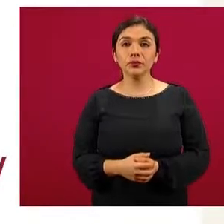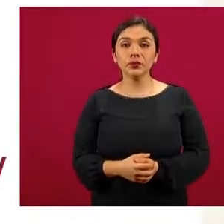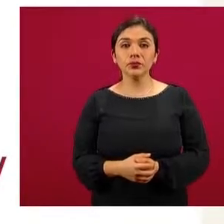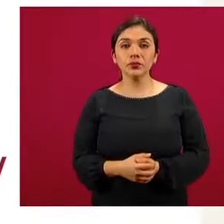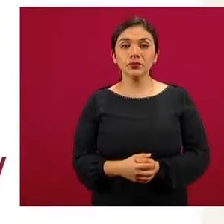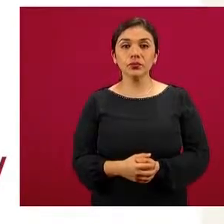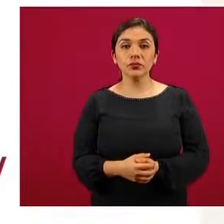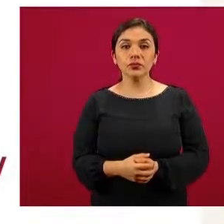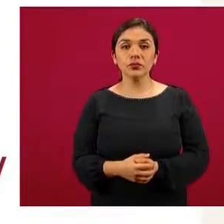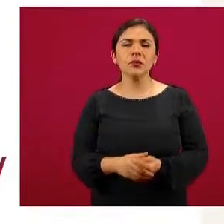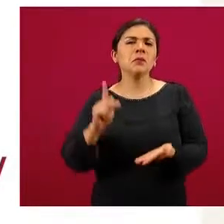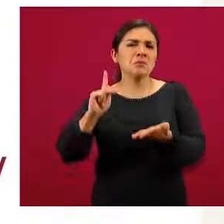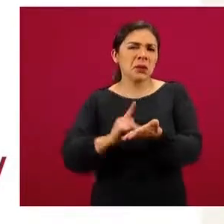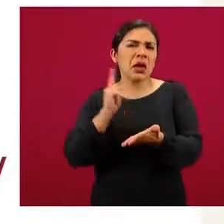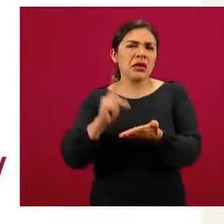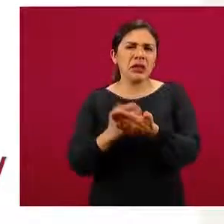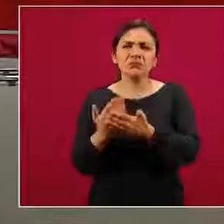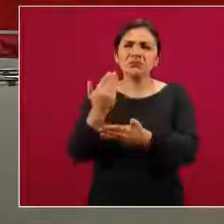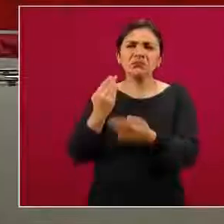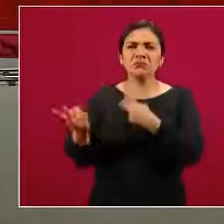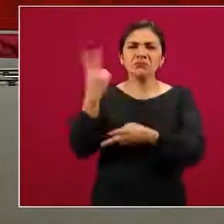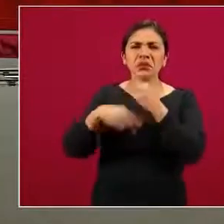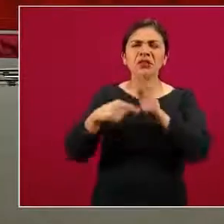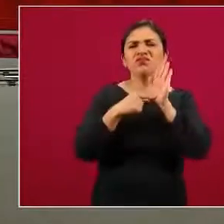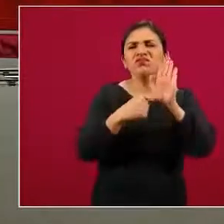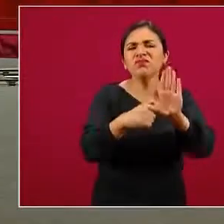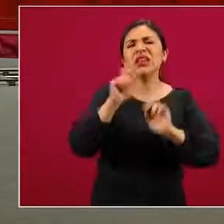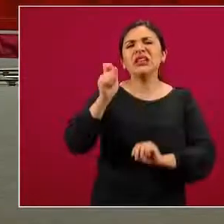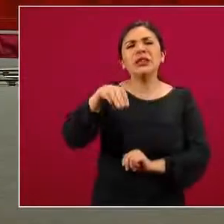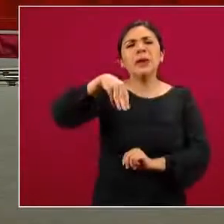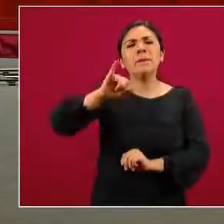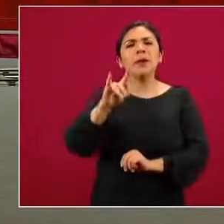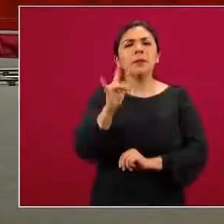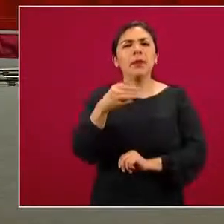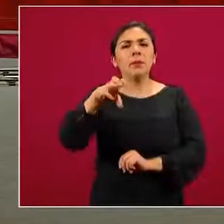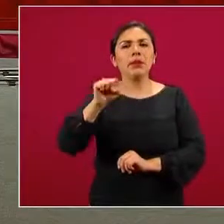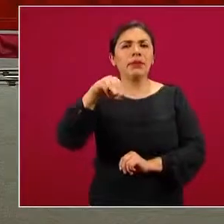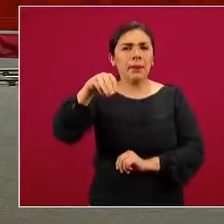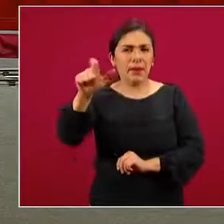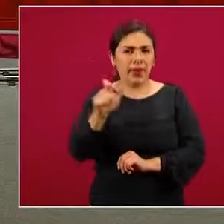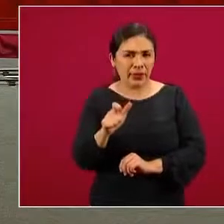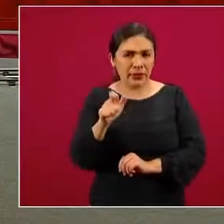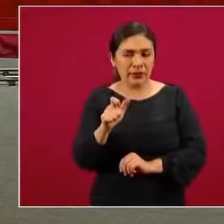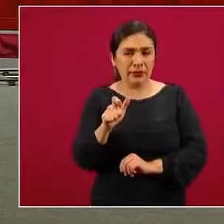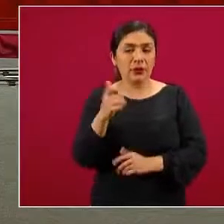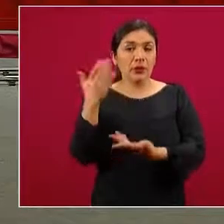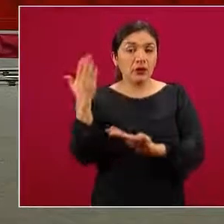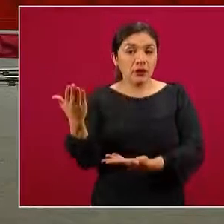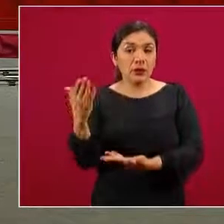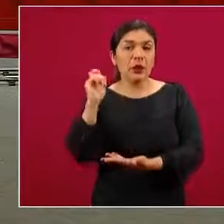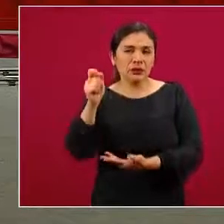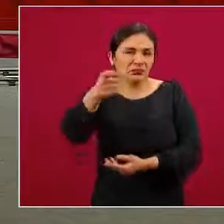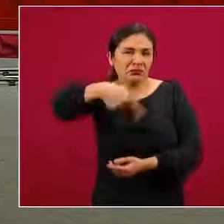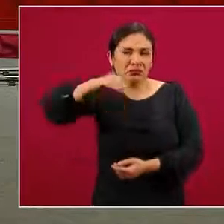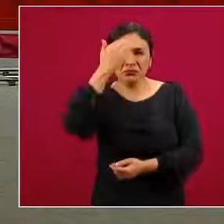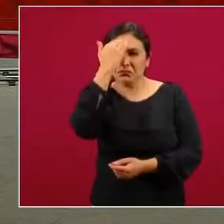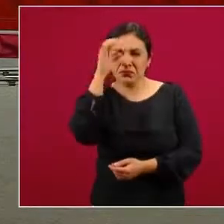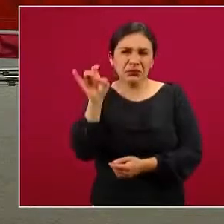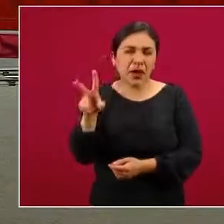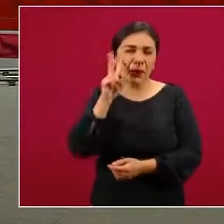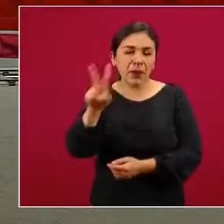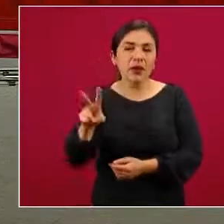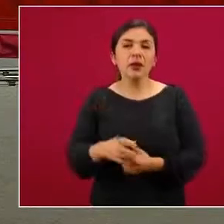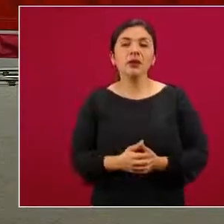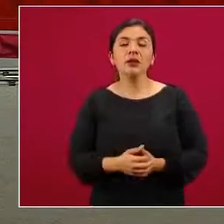Aquí ya se ha presentado en diversas ocasiones nuestro portal MIPYMES MX. Es, como saben, la que